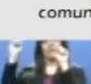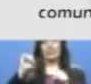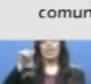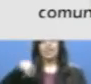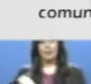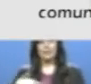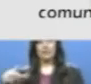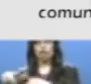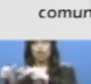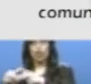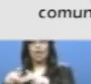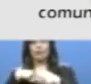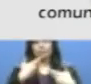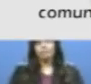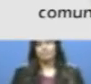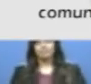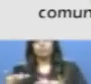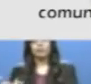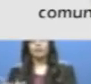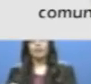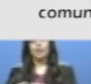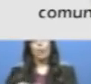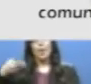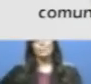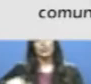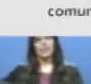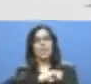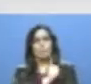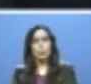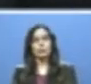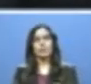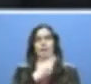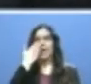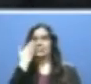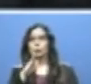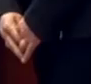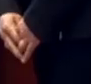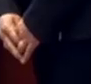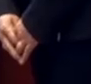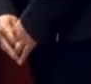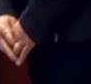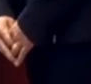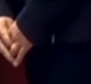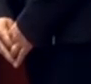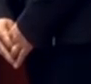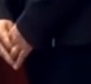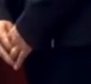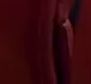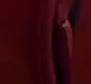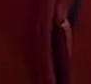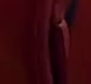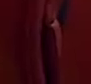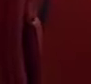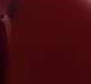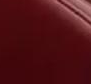a la sociedad de las virtudes del deporte al igual que la conducta más responsable y pueda contribuir al bien social un acto presidido por